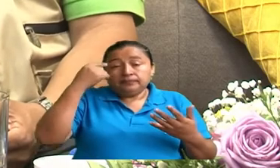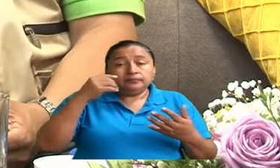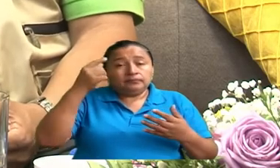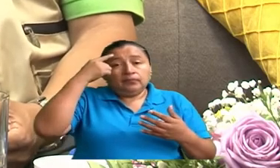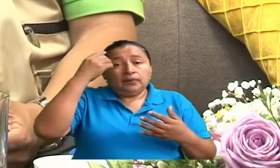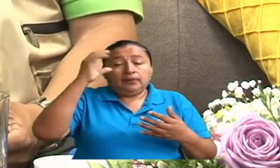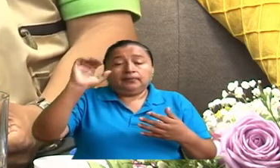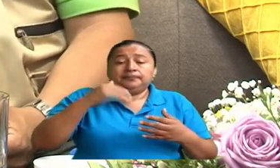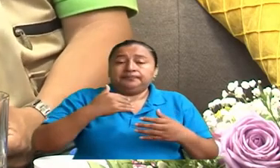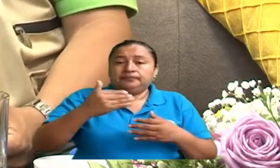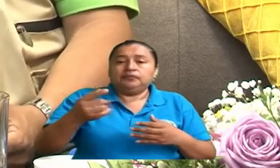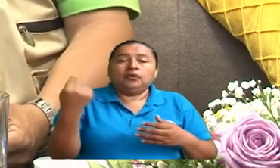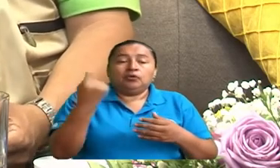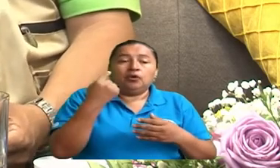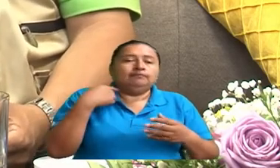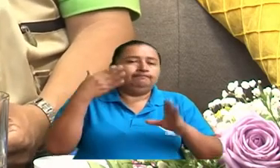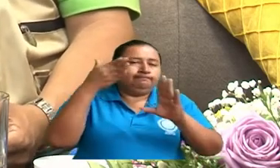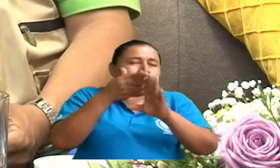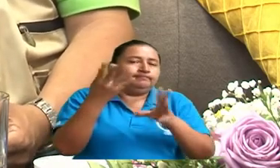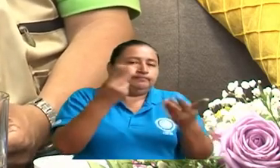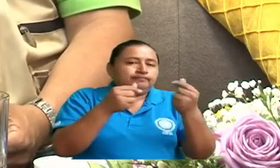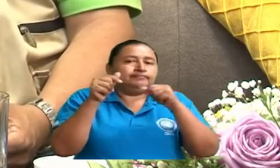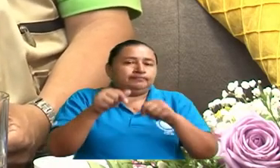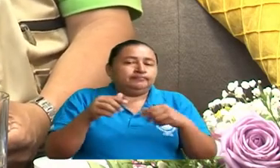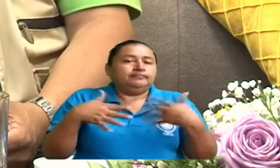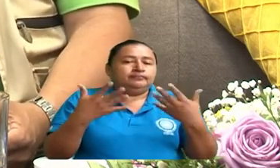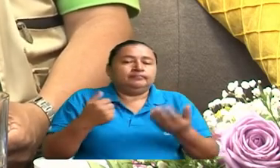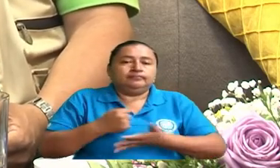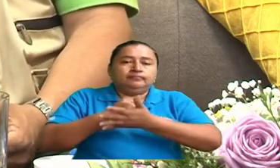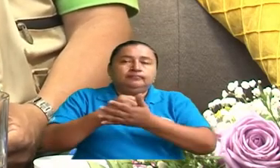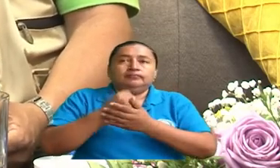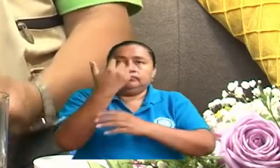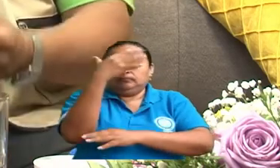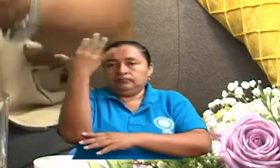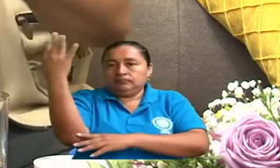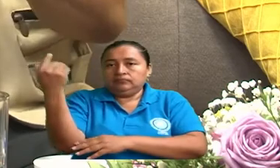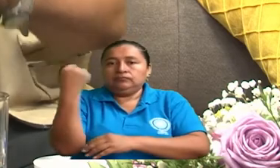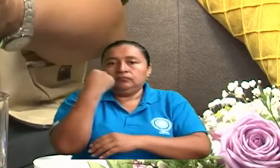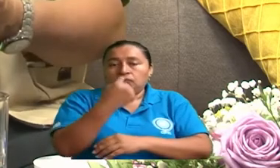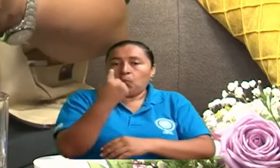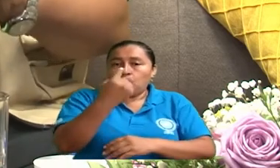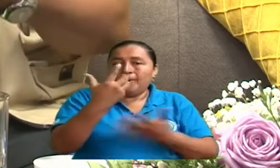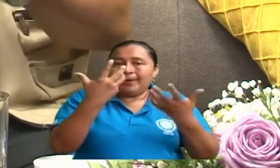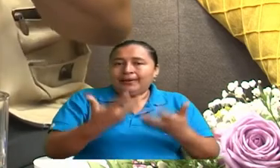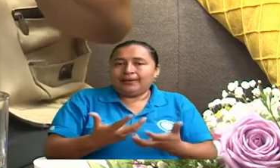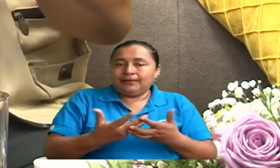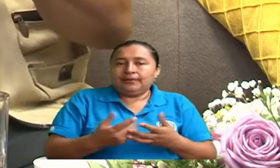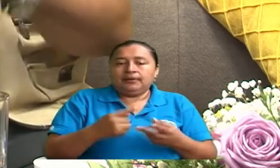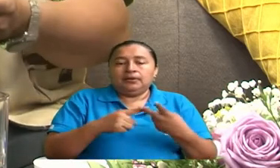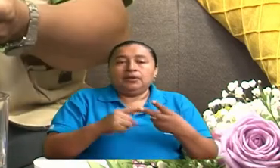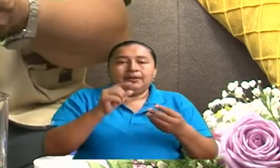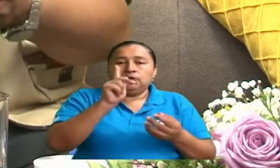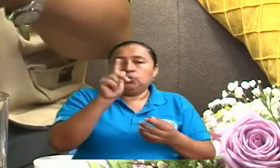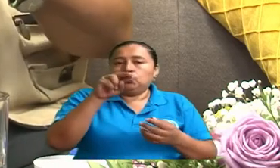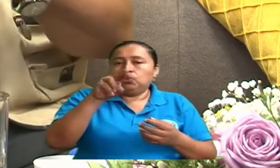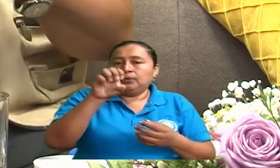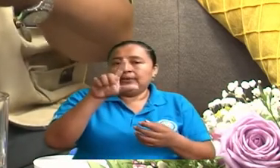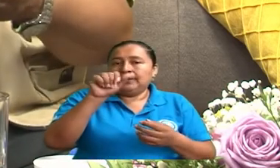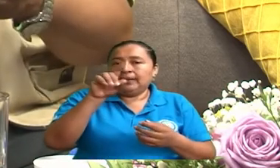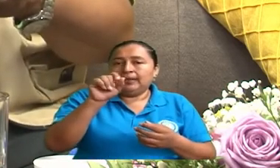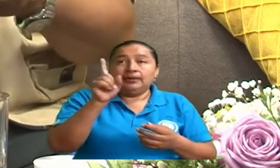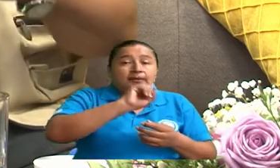solo aportamos a la economía, sino que se aporta al ambiente. Cada libra, cada tonelada que ya no va